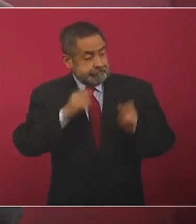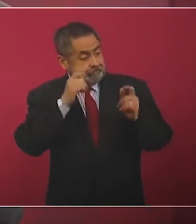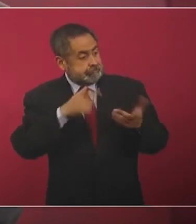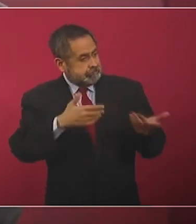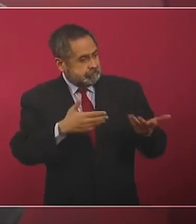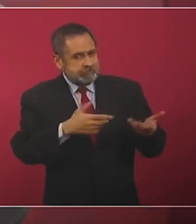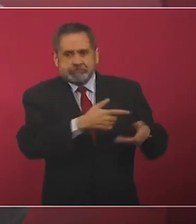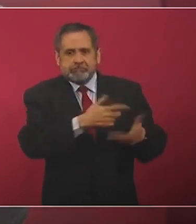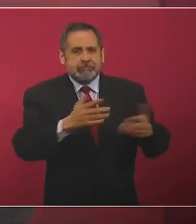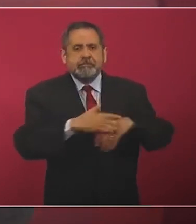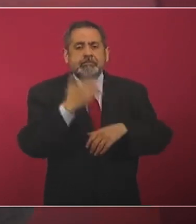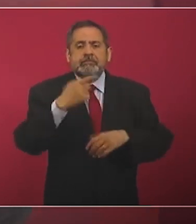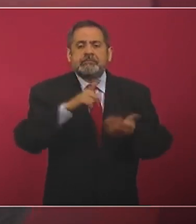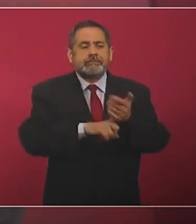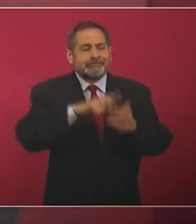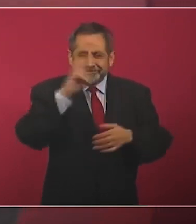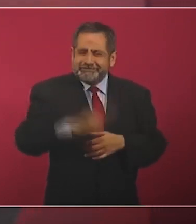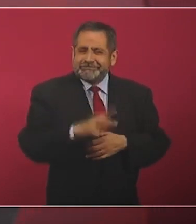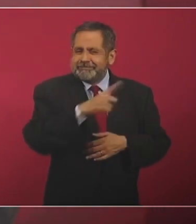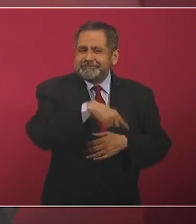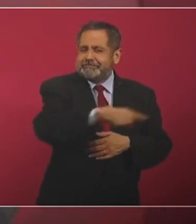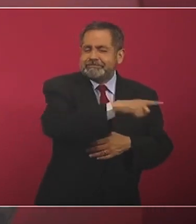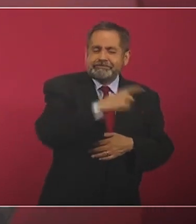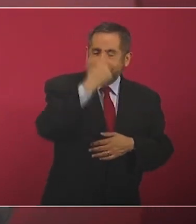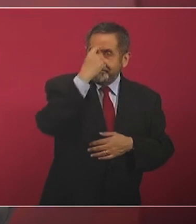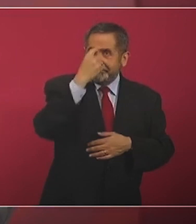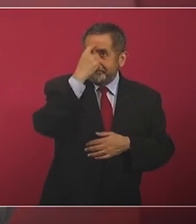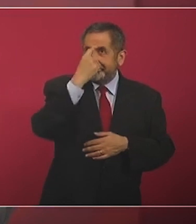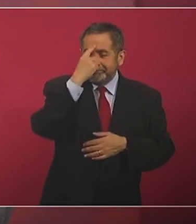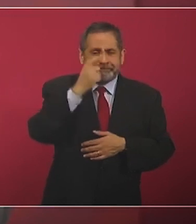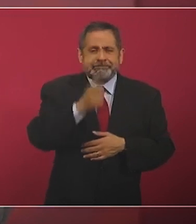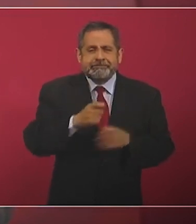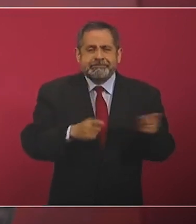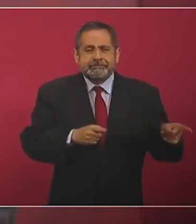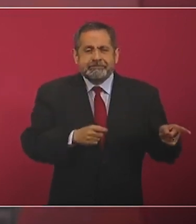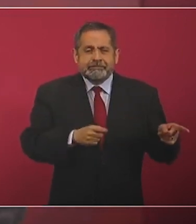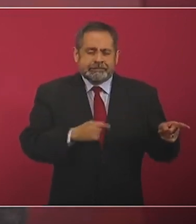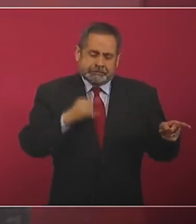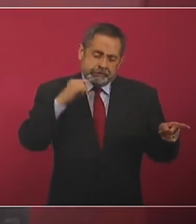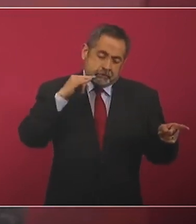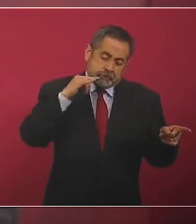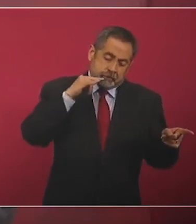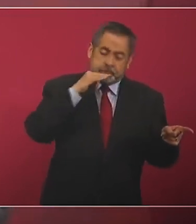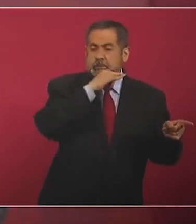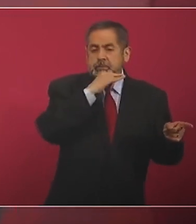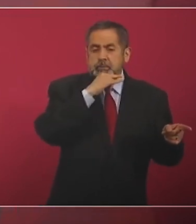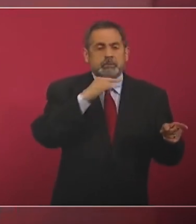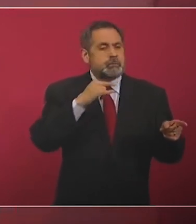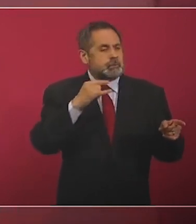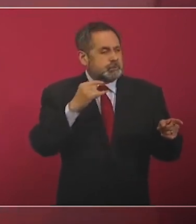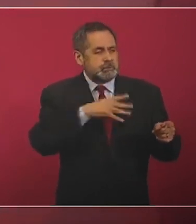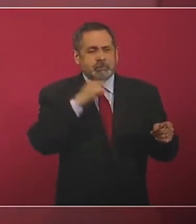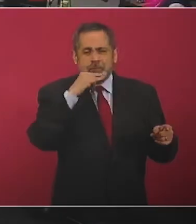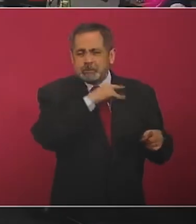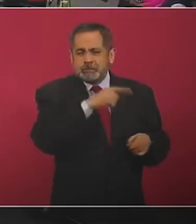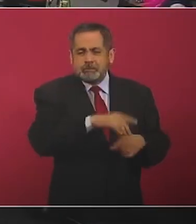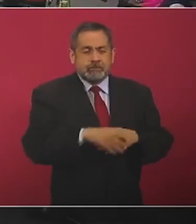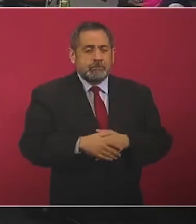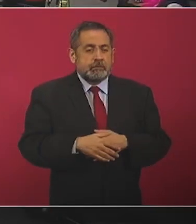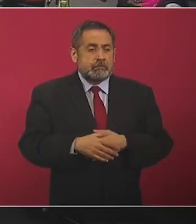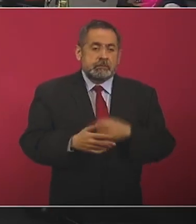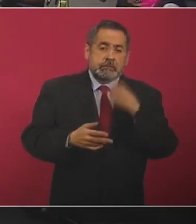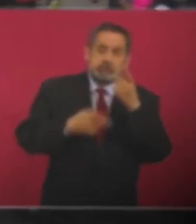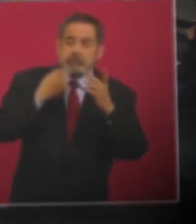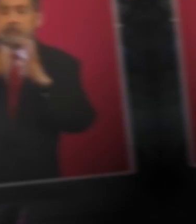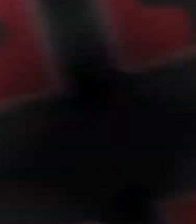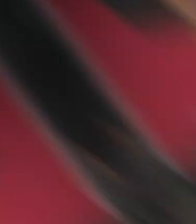porque su verdadera doctrina es la hipocresía, el doble discurso,